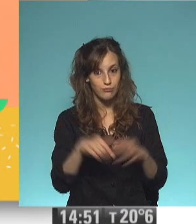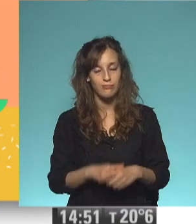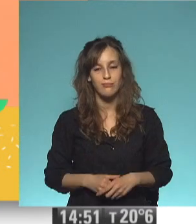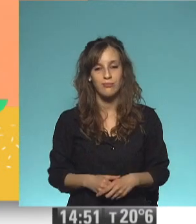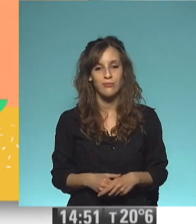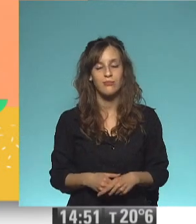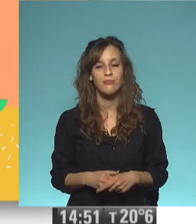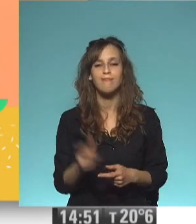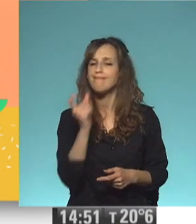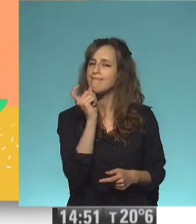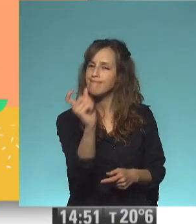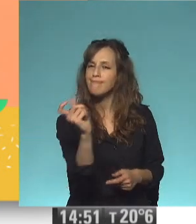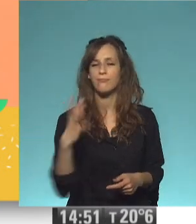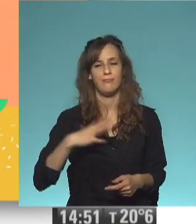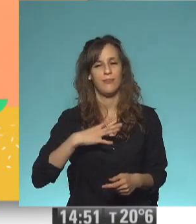Para que apague el fuego.